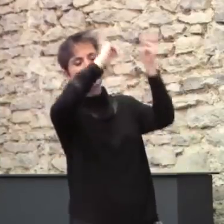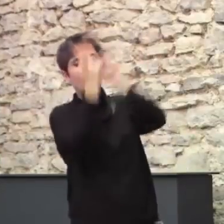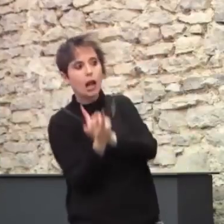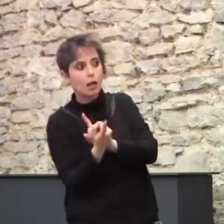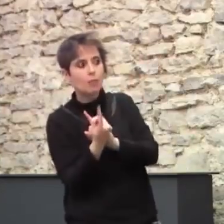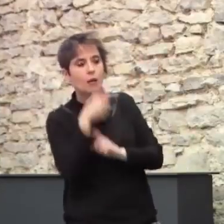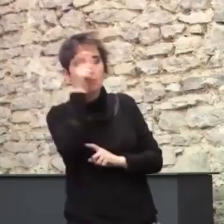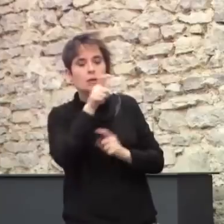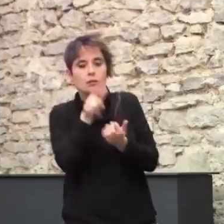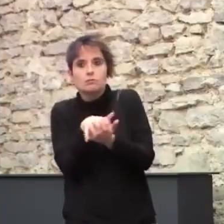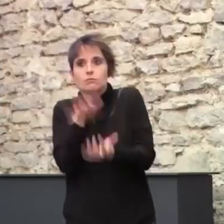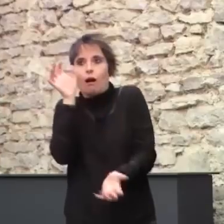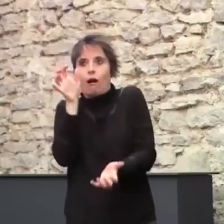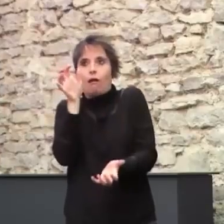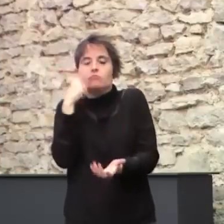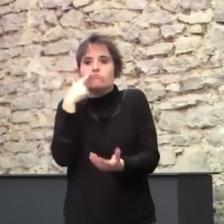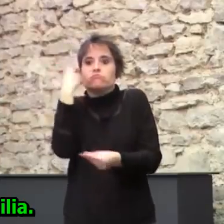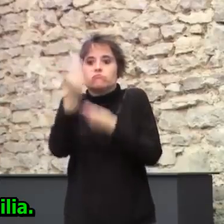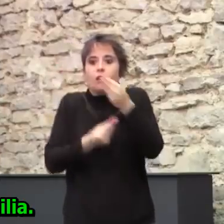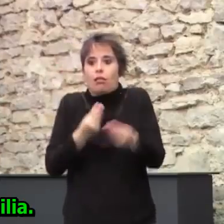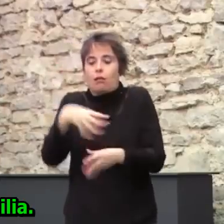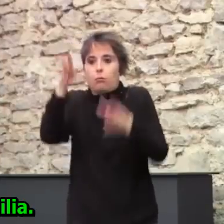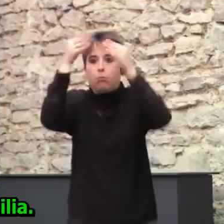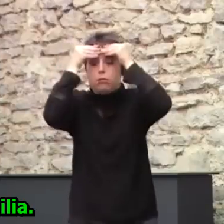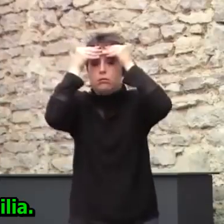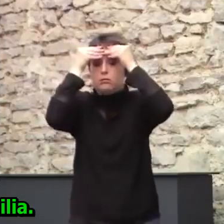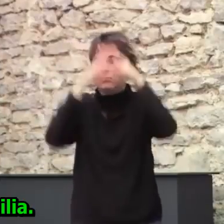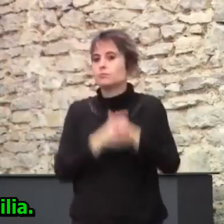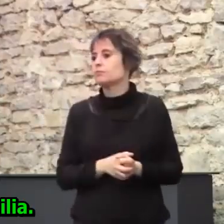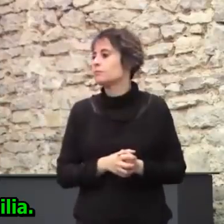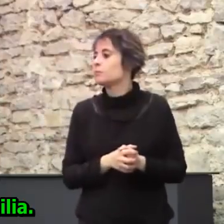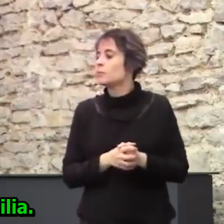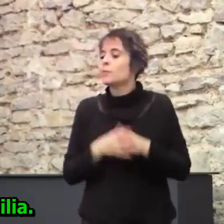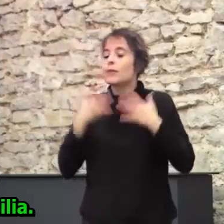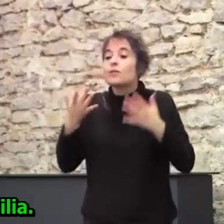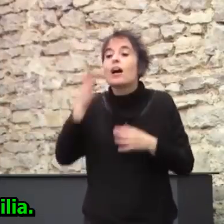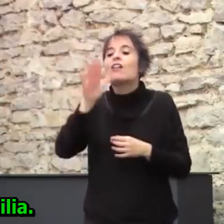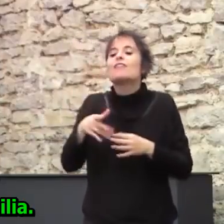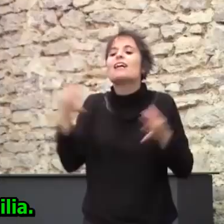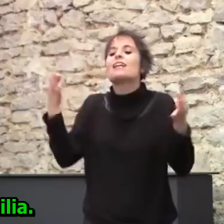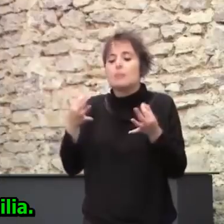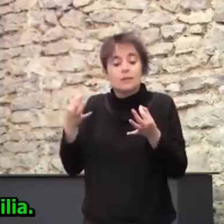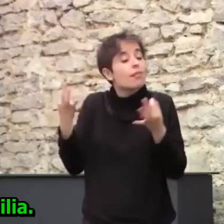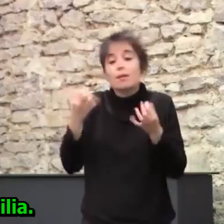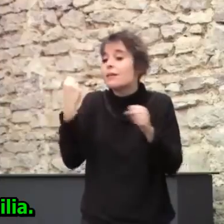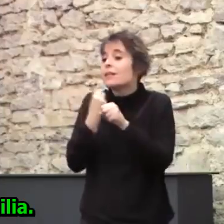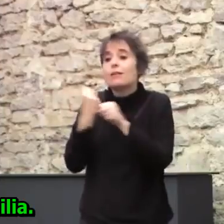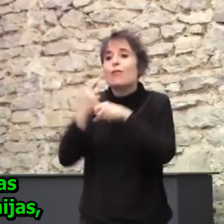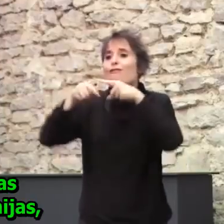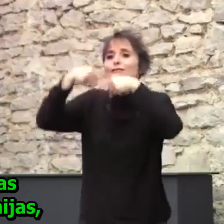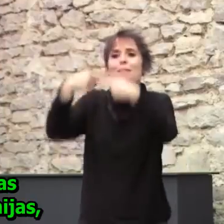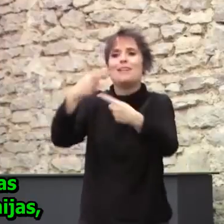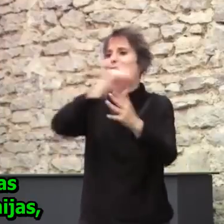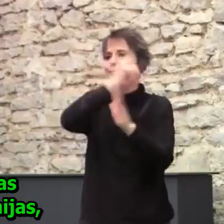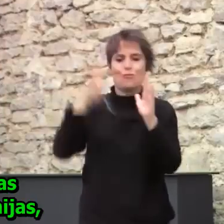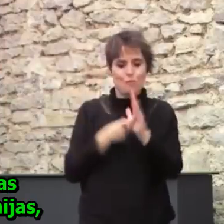gente se queda en shock, ¿no?, fuera de juego. Entonces, ¿esto qué les hizo ver? Bueno, porque hay que trabajar con toda la familia, ¿no? Hay